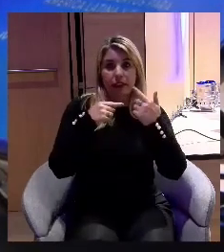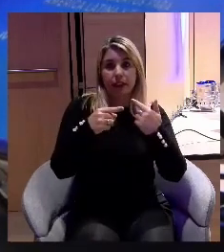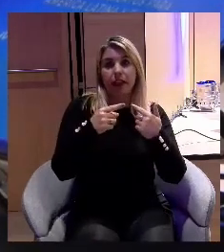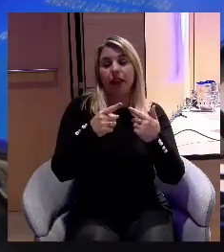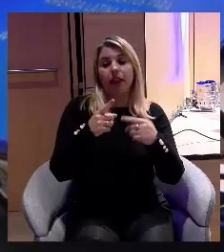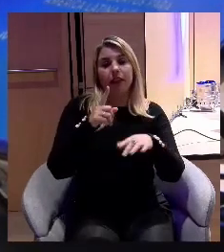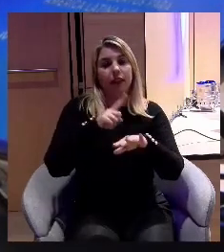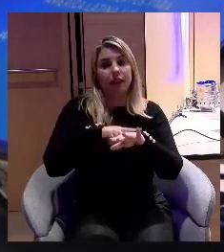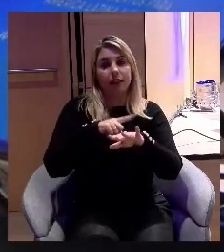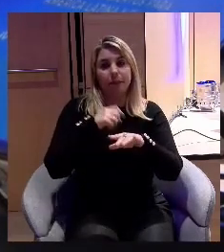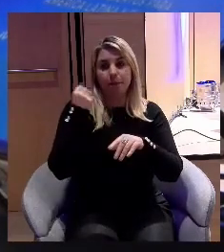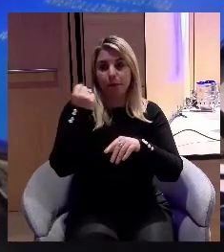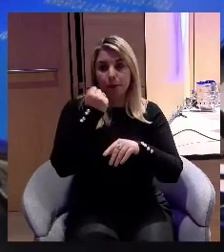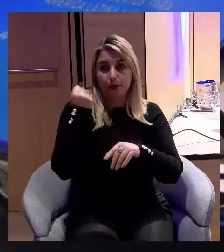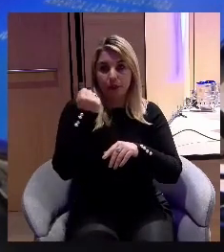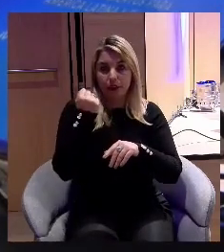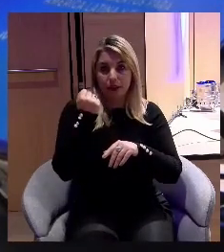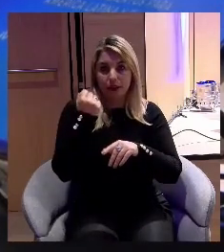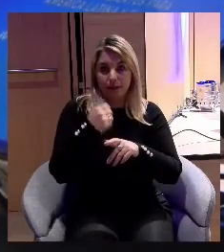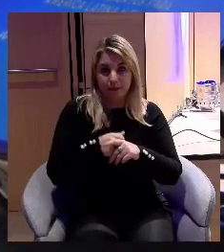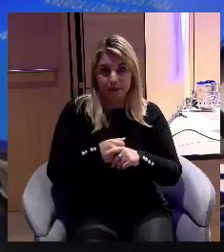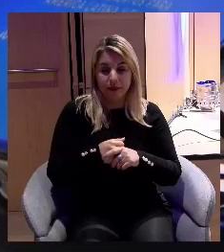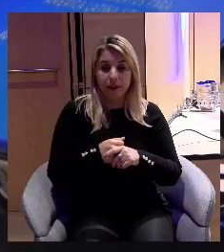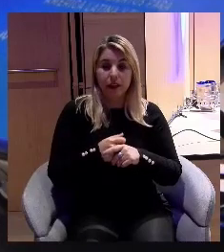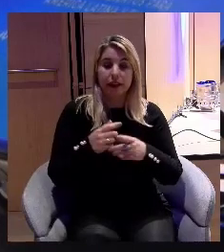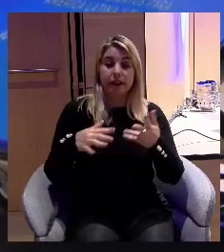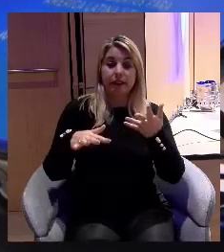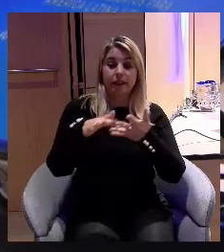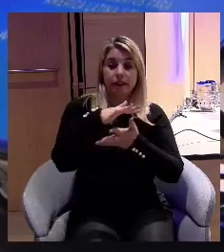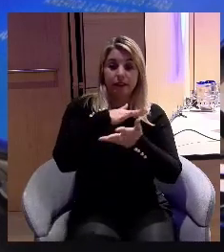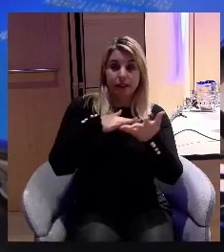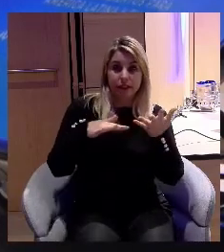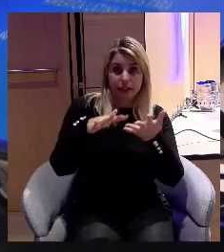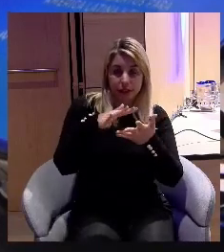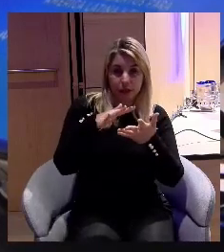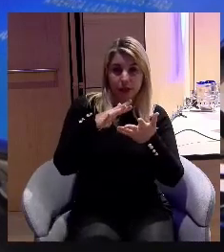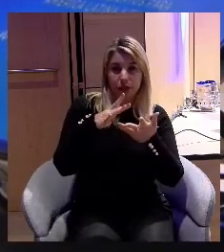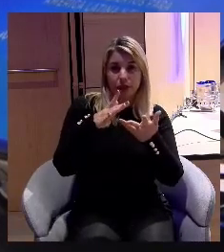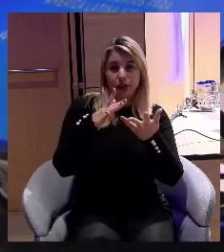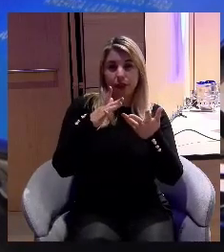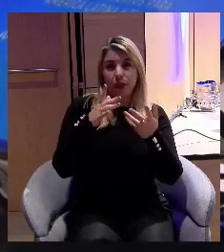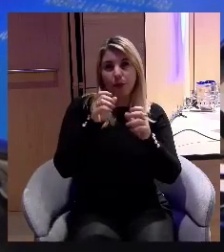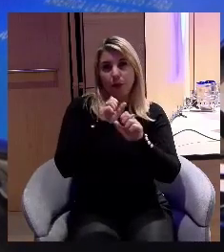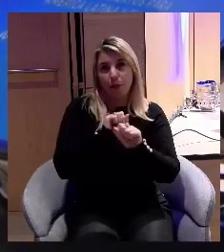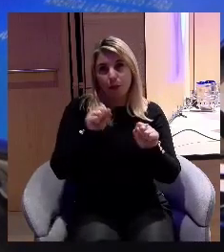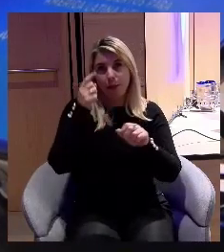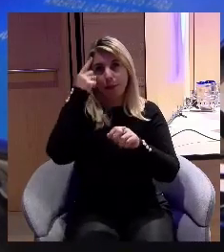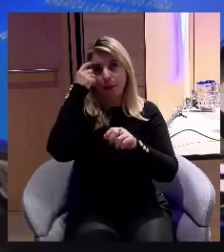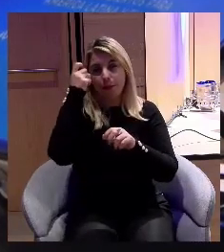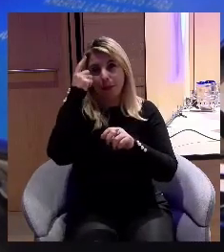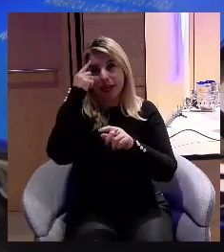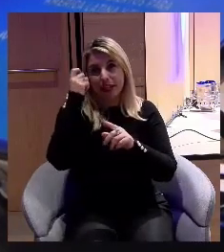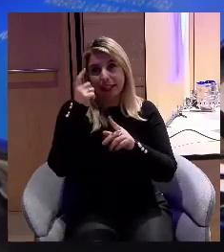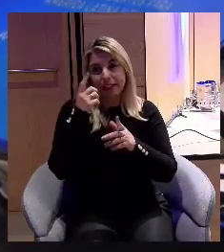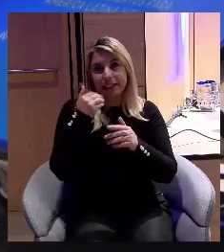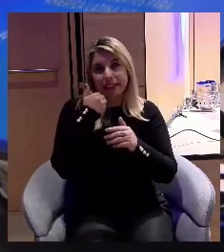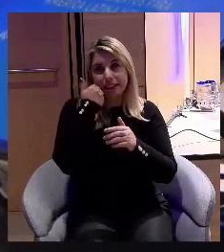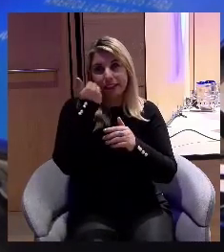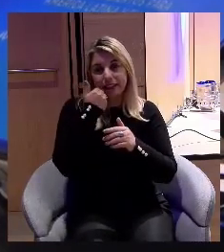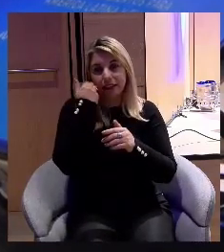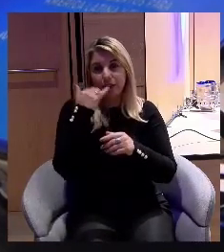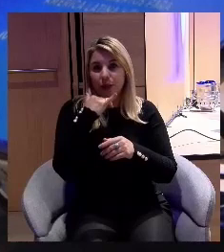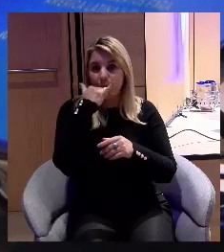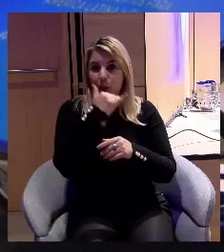¿no? Y algo que nos pasó y que con un poquito de vergüenza lo comparto